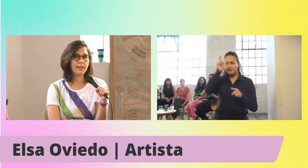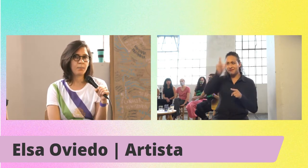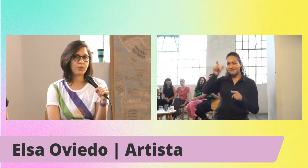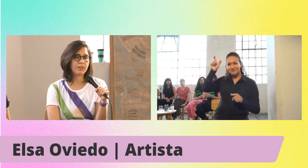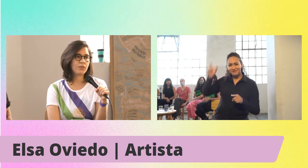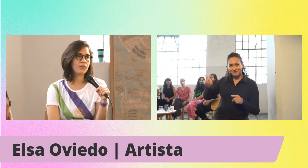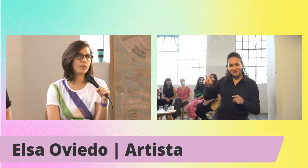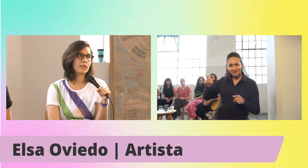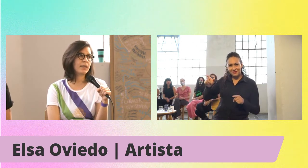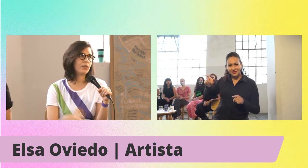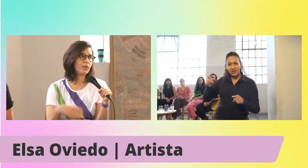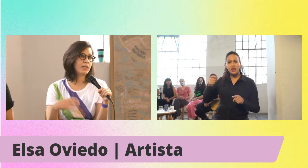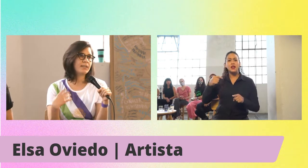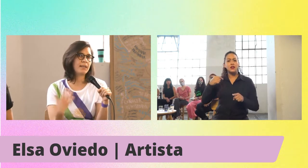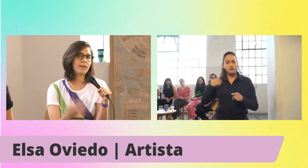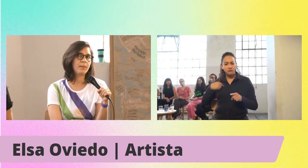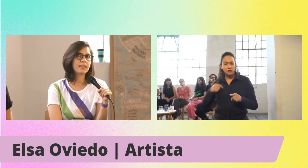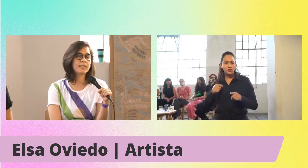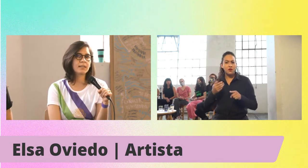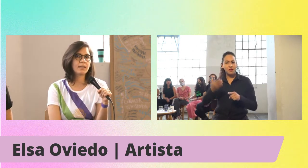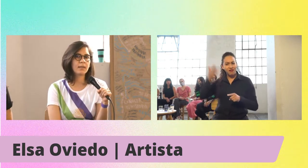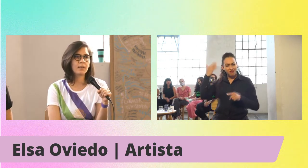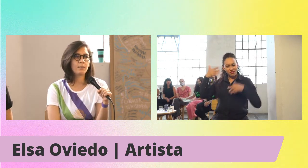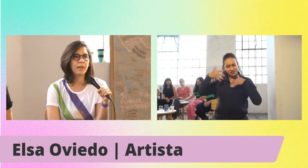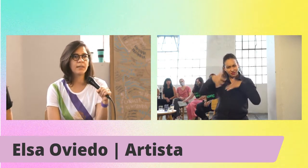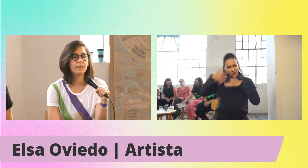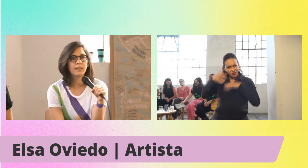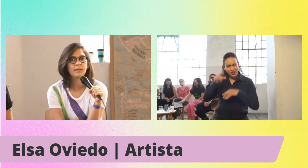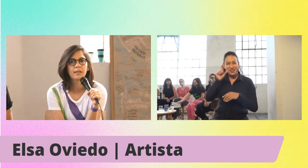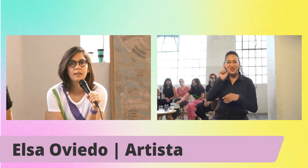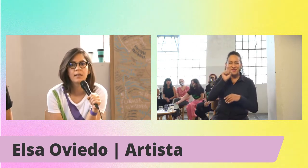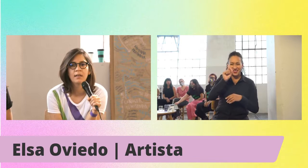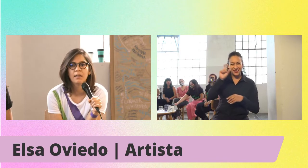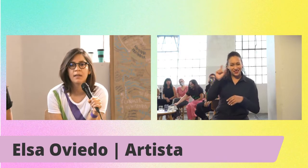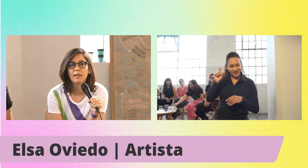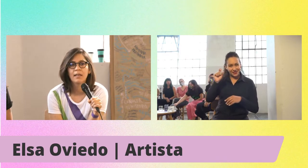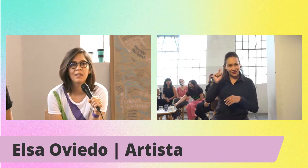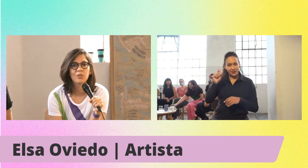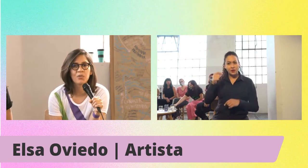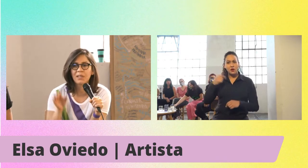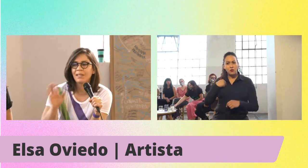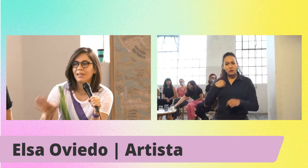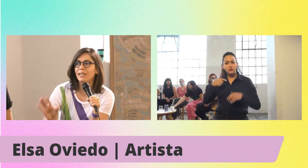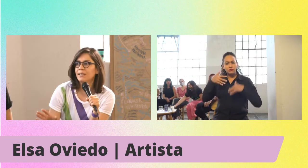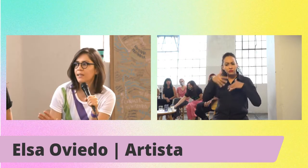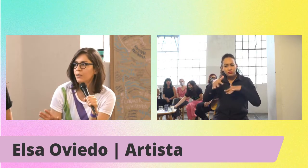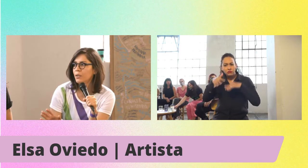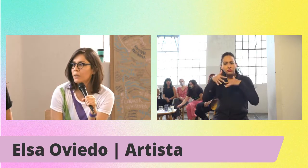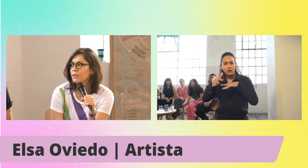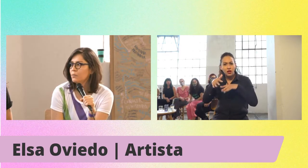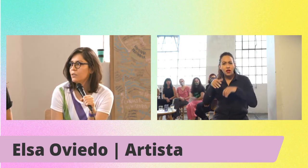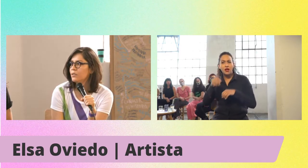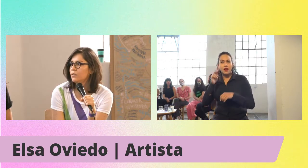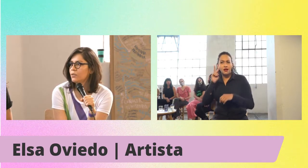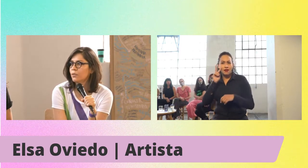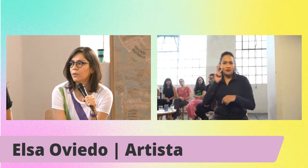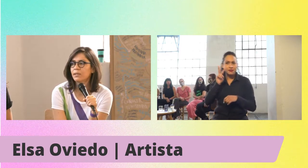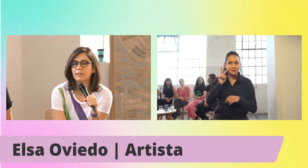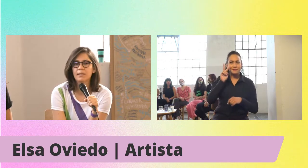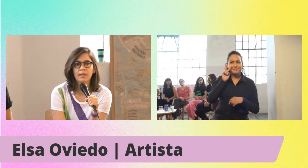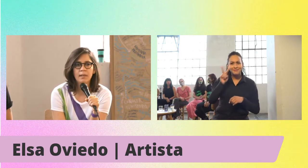de la aportación que yo hice en la marcha del 2020, que incluso pretendía ser anónima, es muy